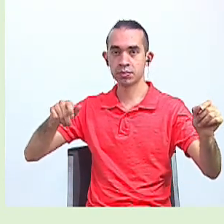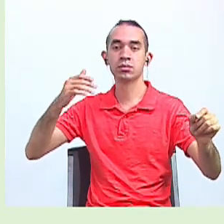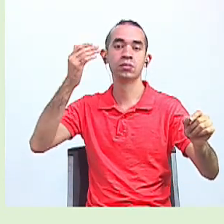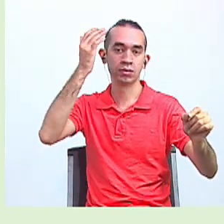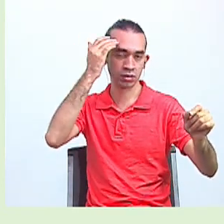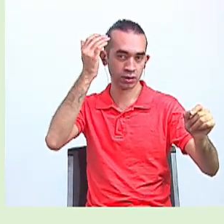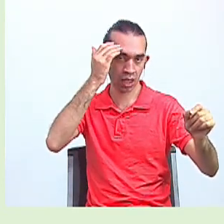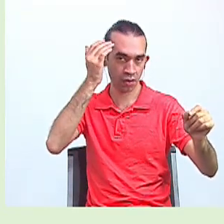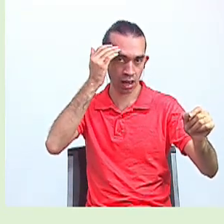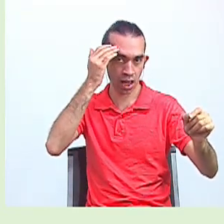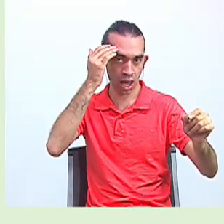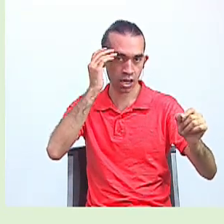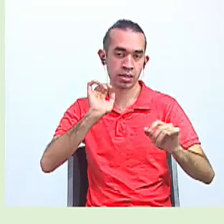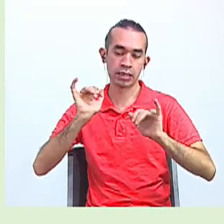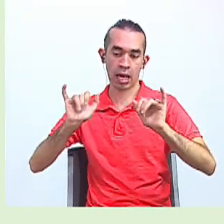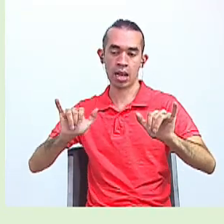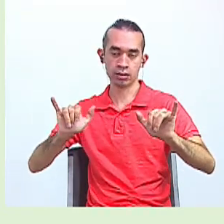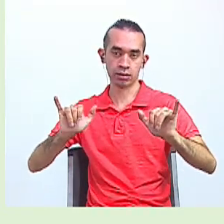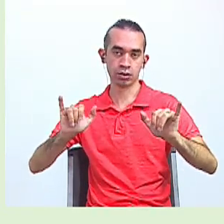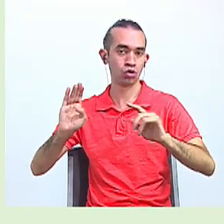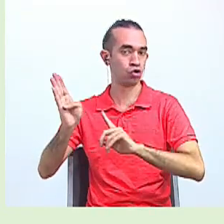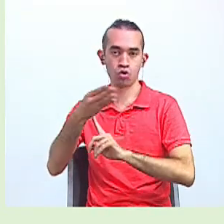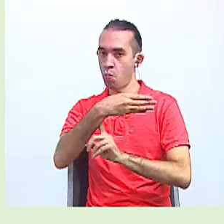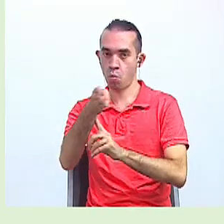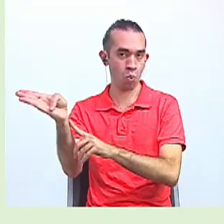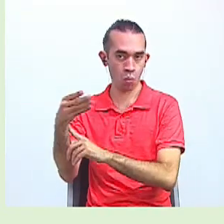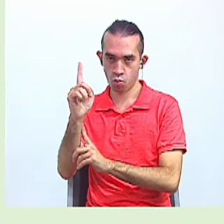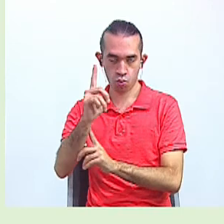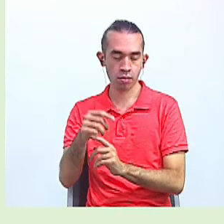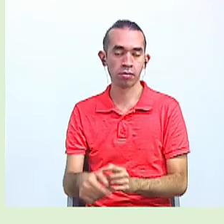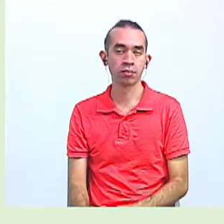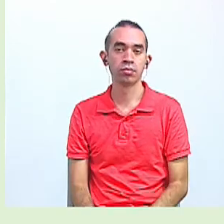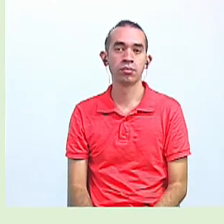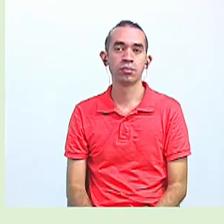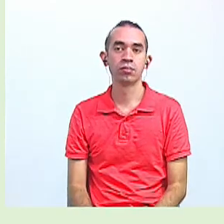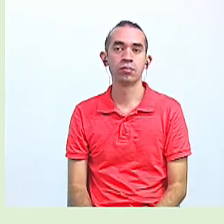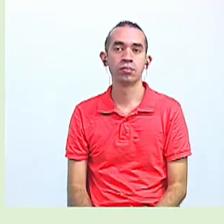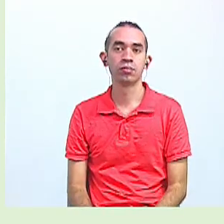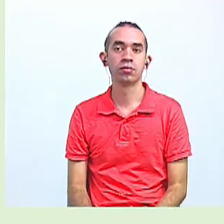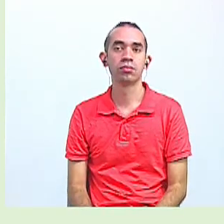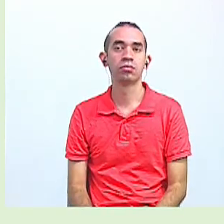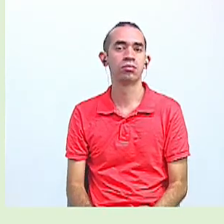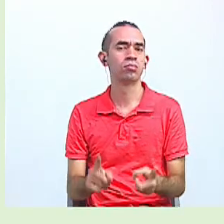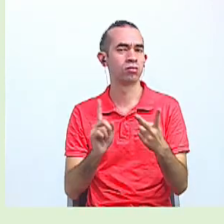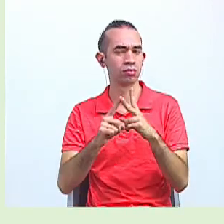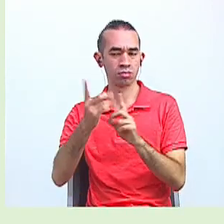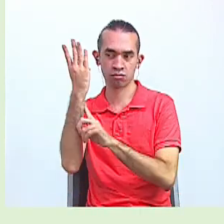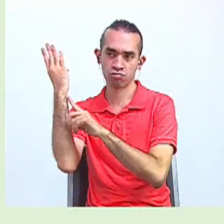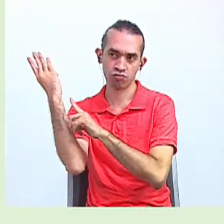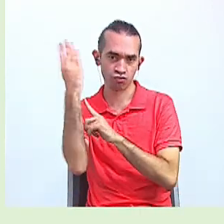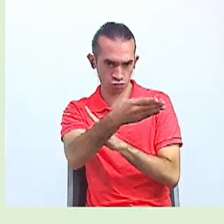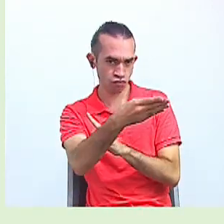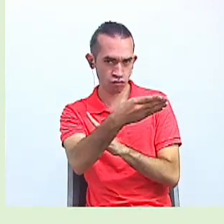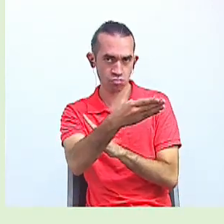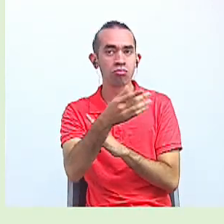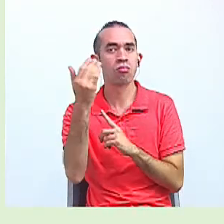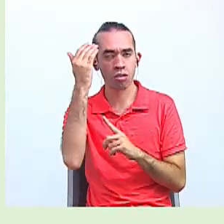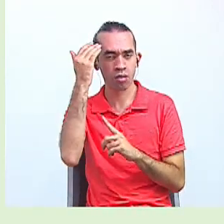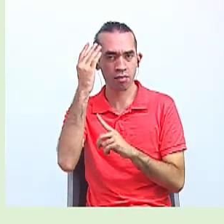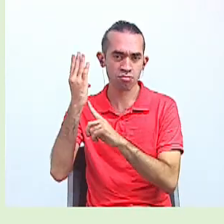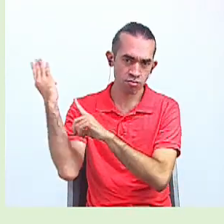decía, a una cantidad escalar. Ahora, veamos cuál fue el desplazamiento. ¿Ya lo